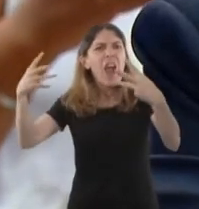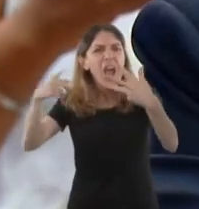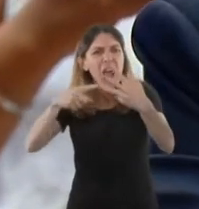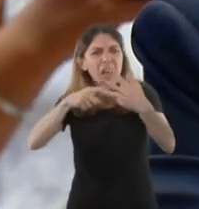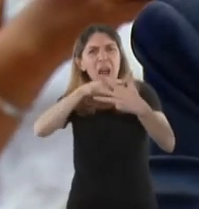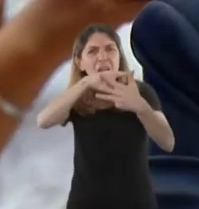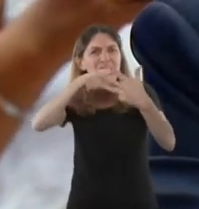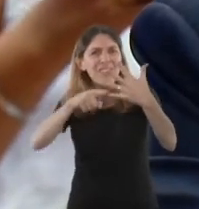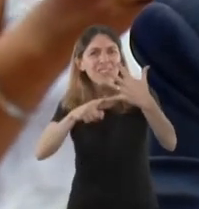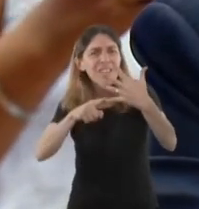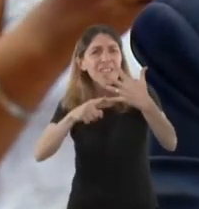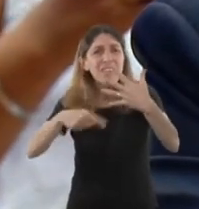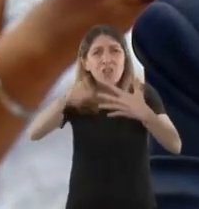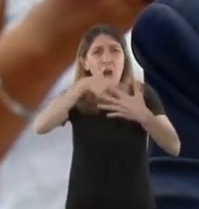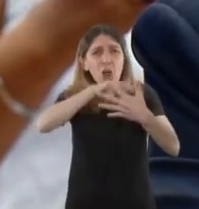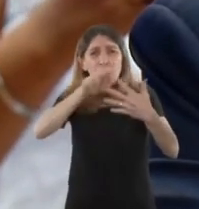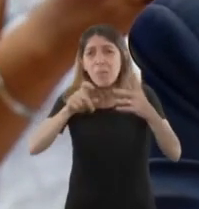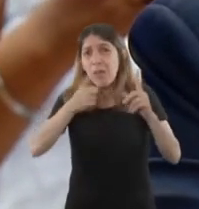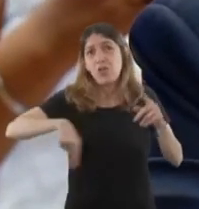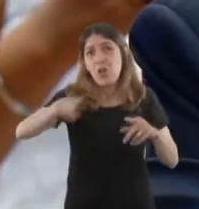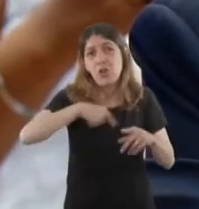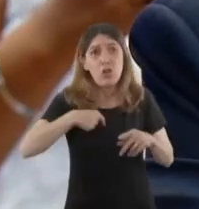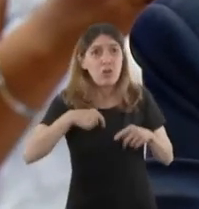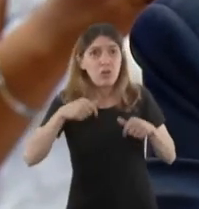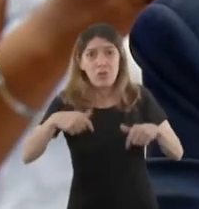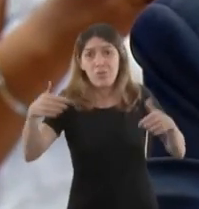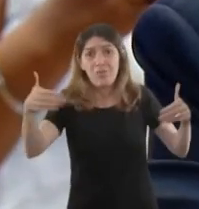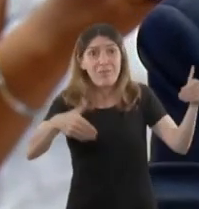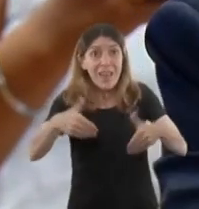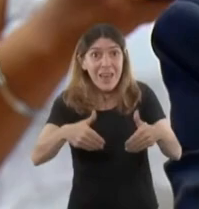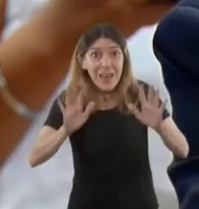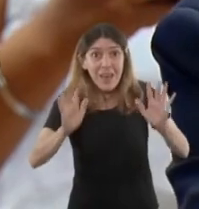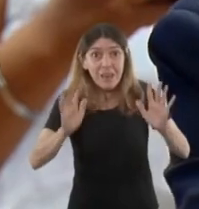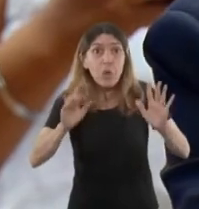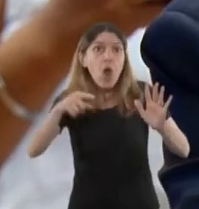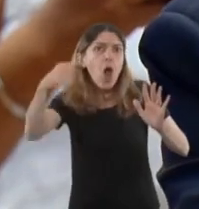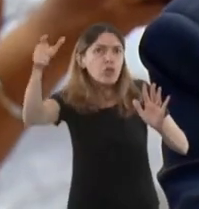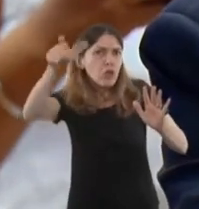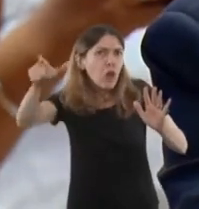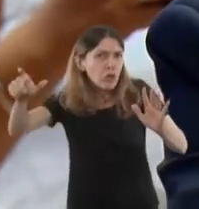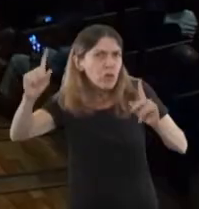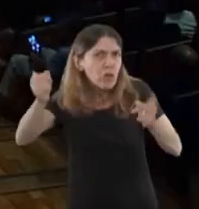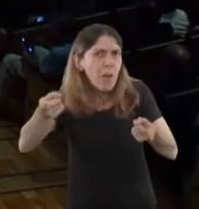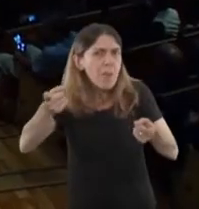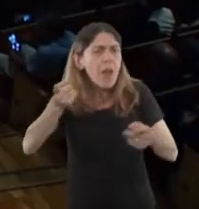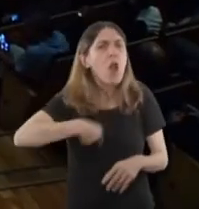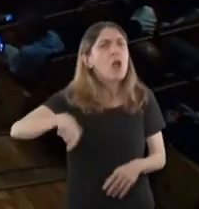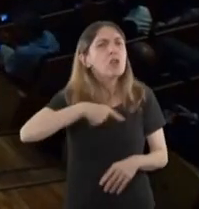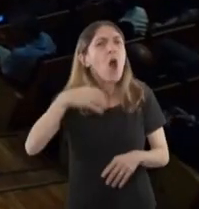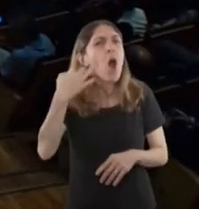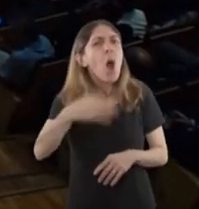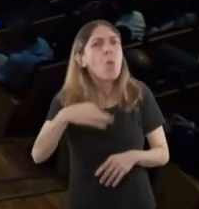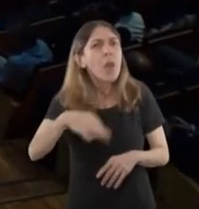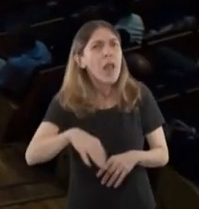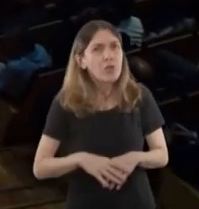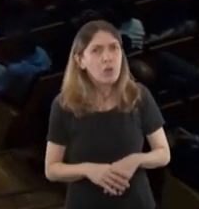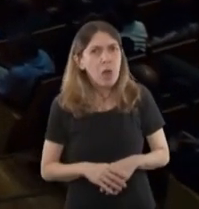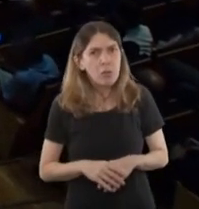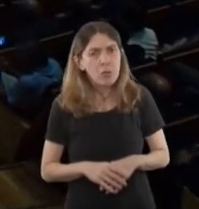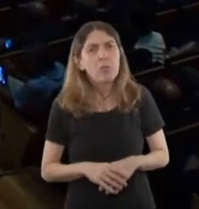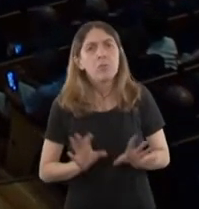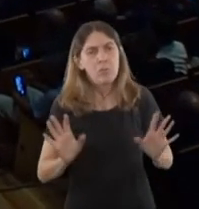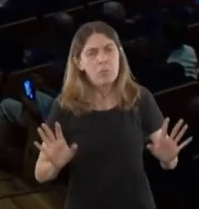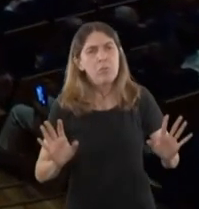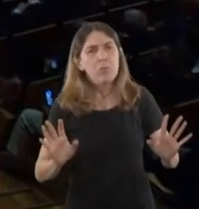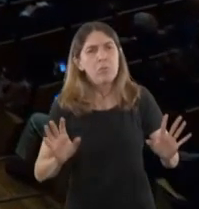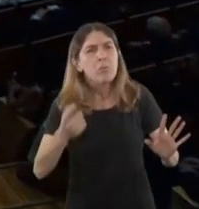todos quienes estamos acá y quienes no están todos tenemos la obligación de ponernos